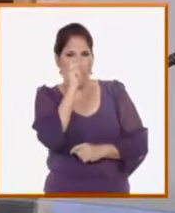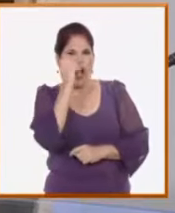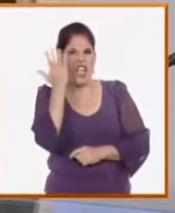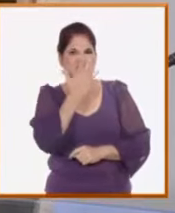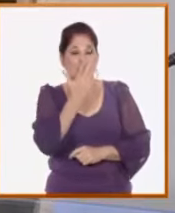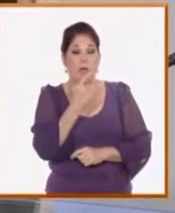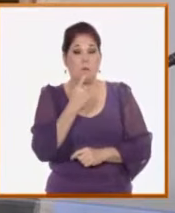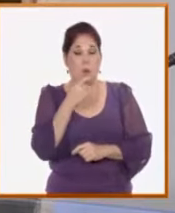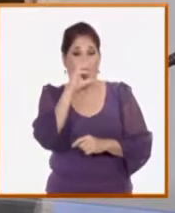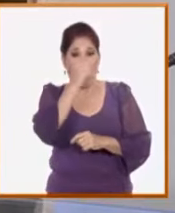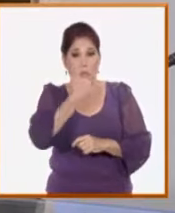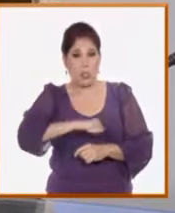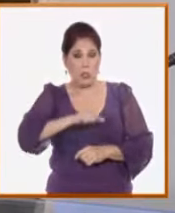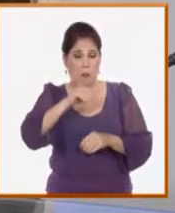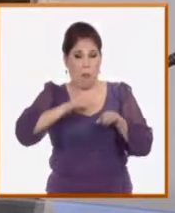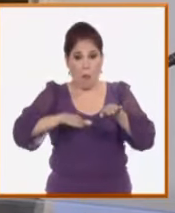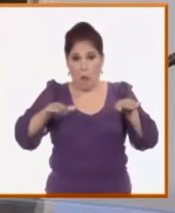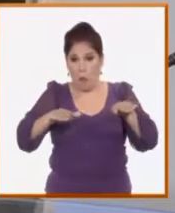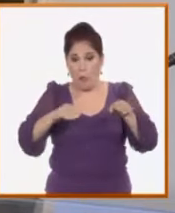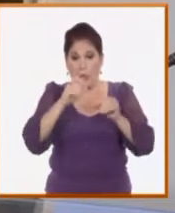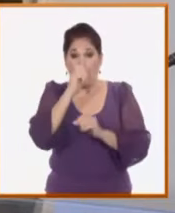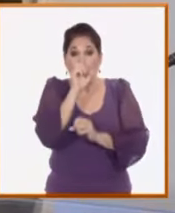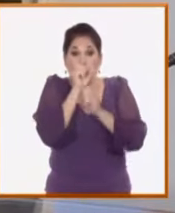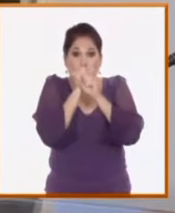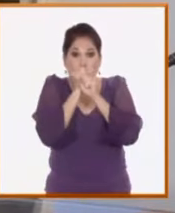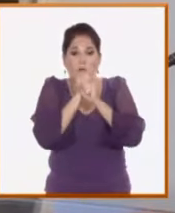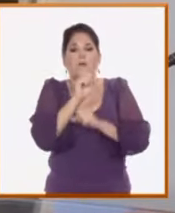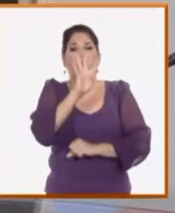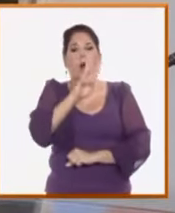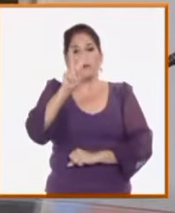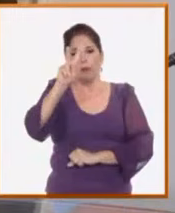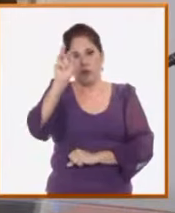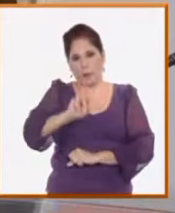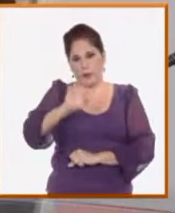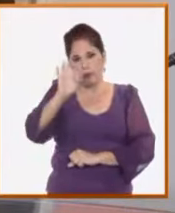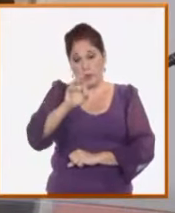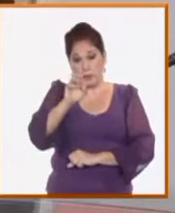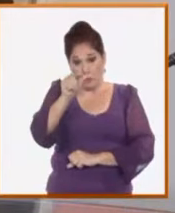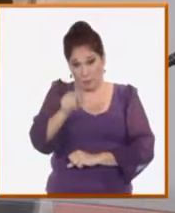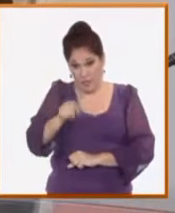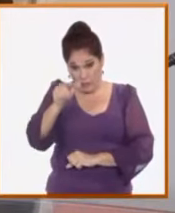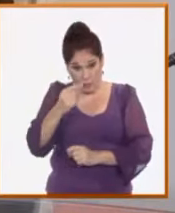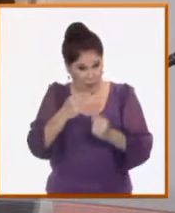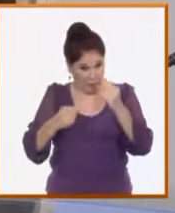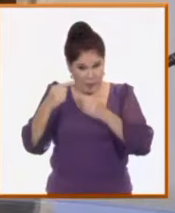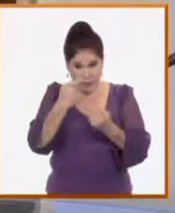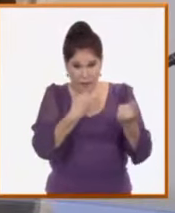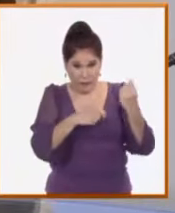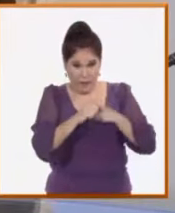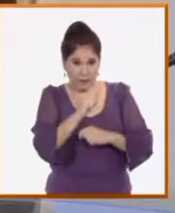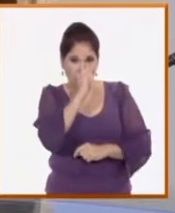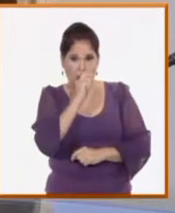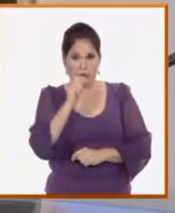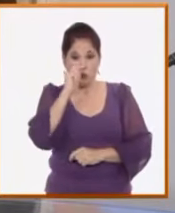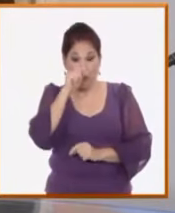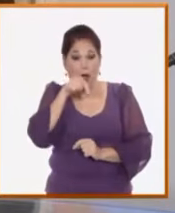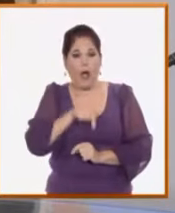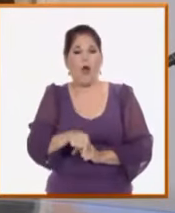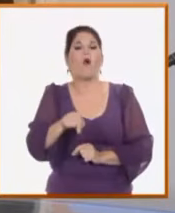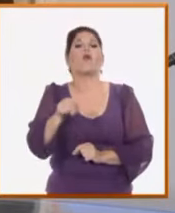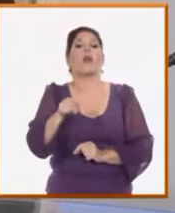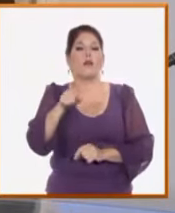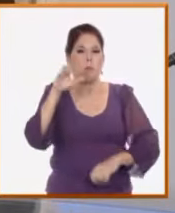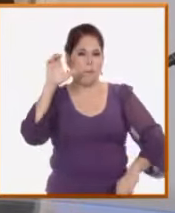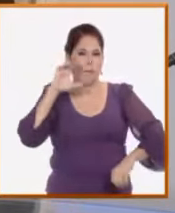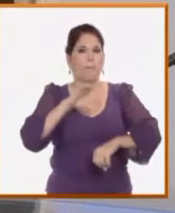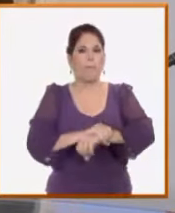ellos por lo tanto se ha determinado el 43 por de las fuentes primarias de suministro y están siendo imputados